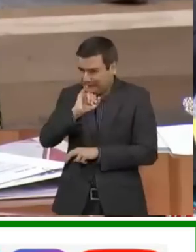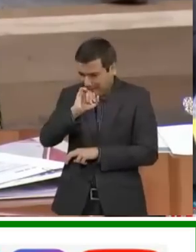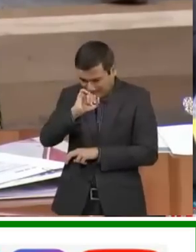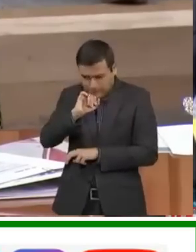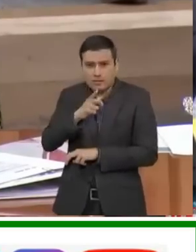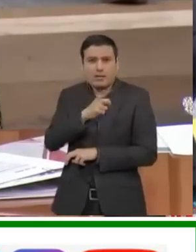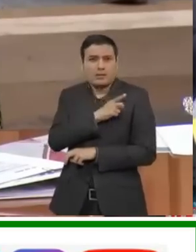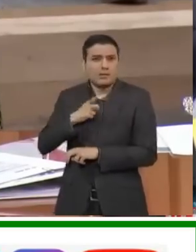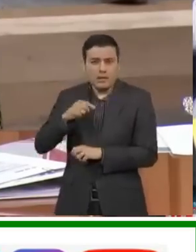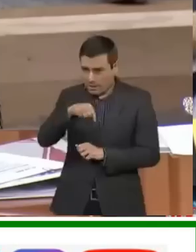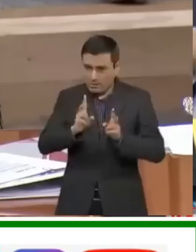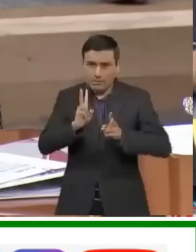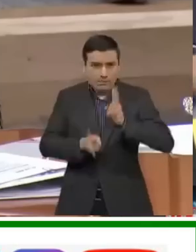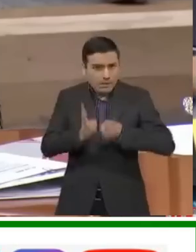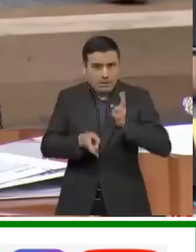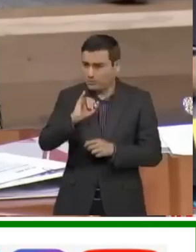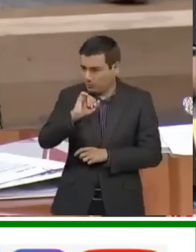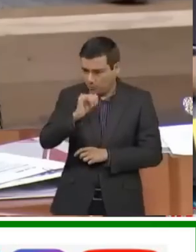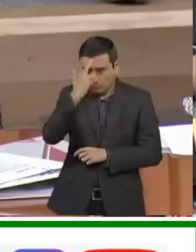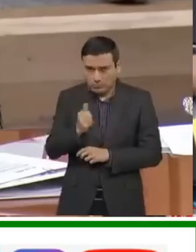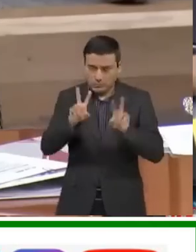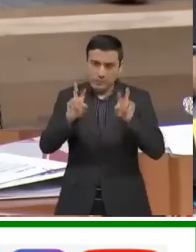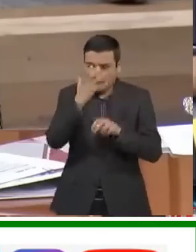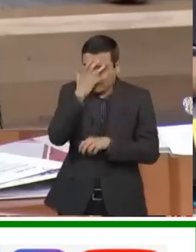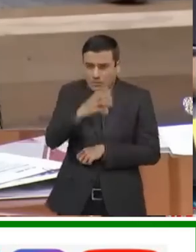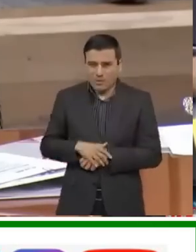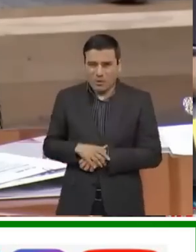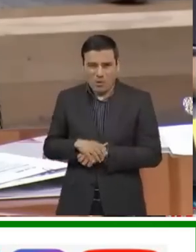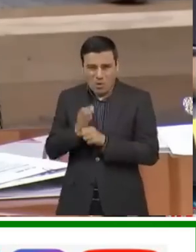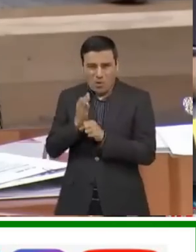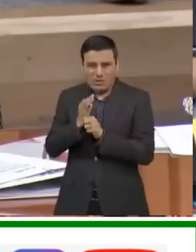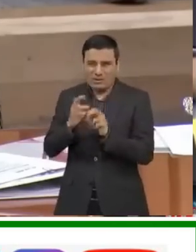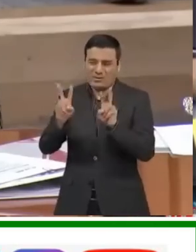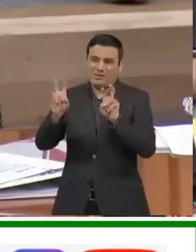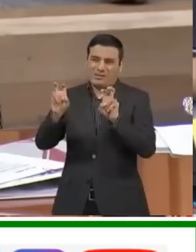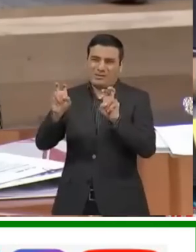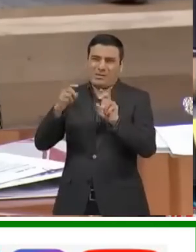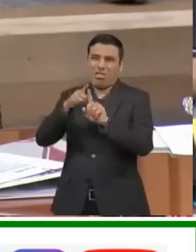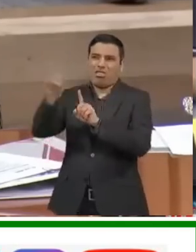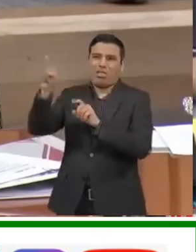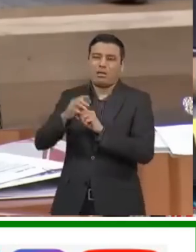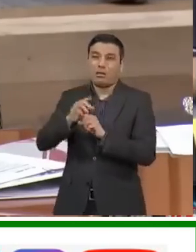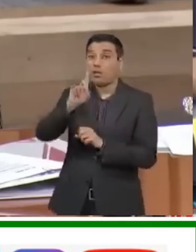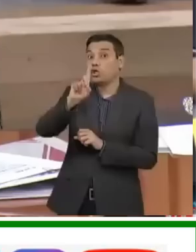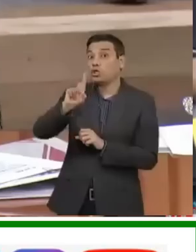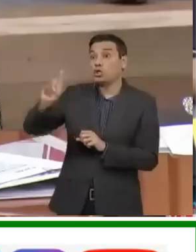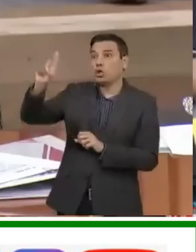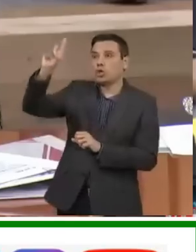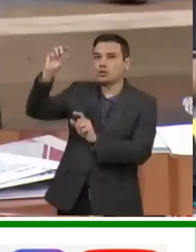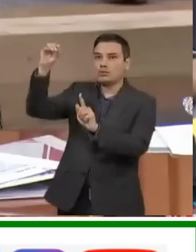este espacio. Es un asunto serio. Pero hoy su Dios no lo iluminó mucho. Estaba